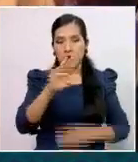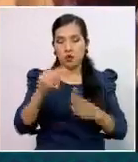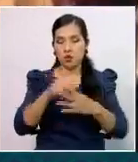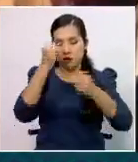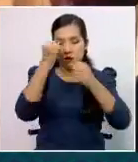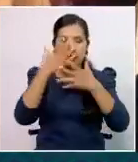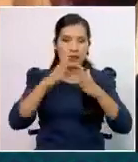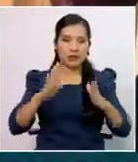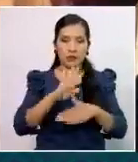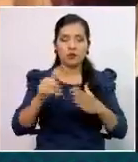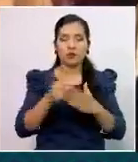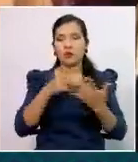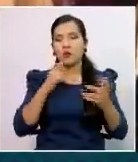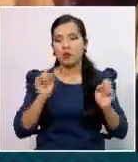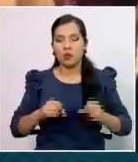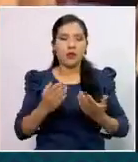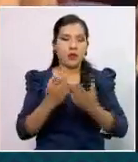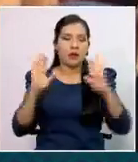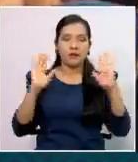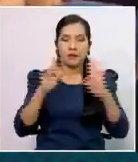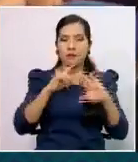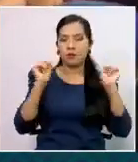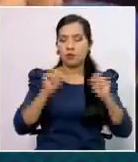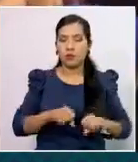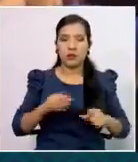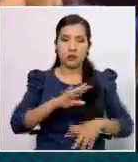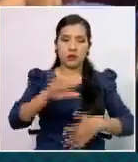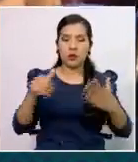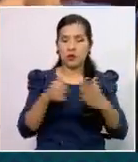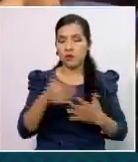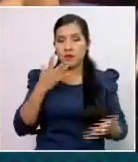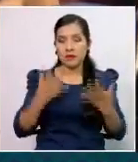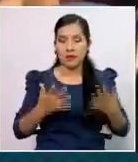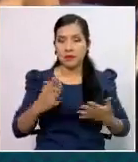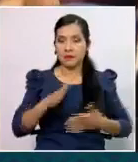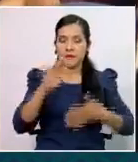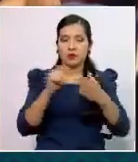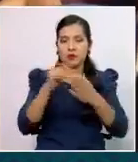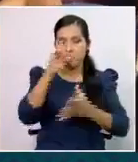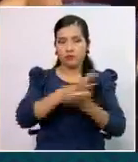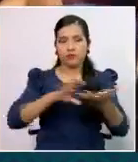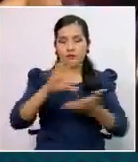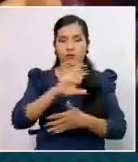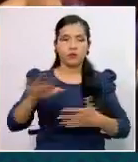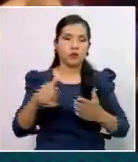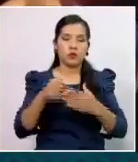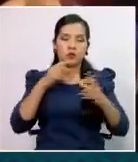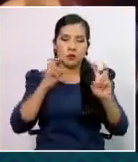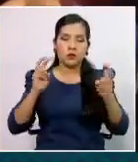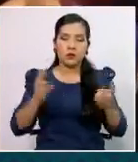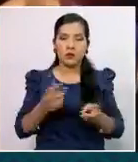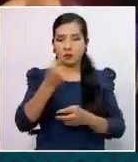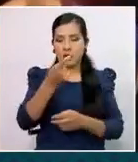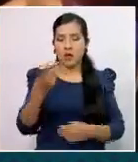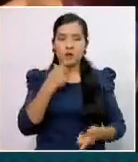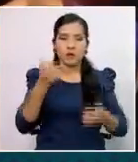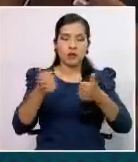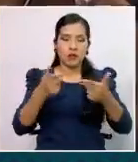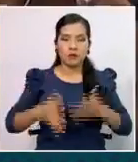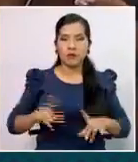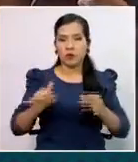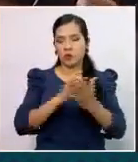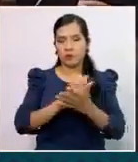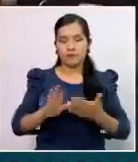es abierta y podría en algún momento ser objeto de distorsión en la aplicación por parte de algunos administradores de